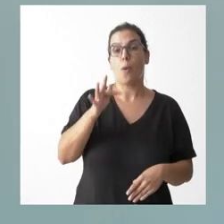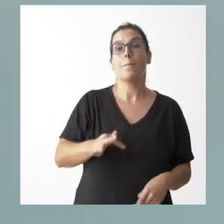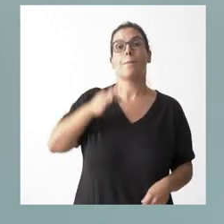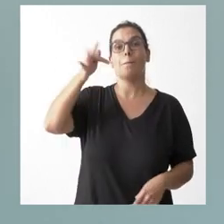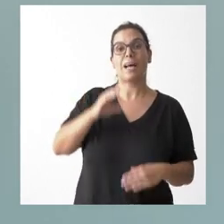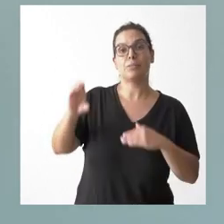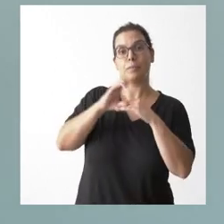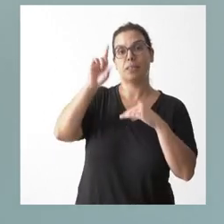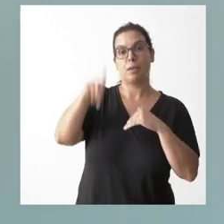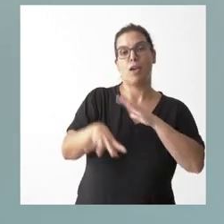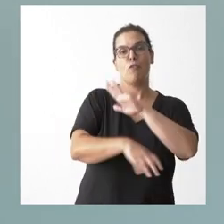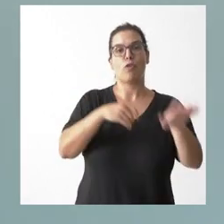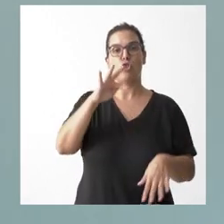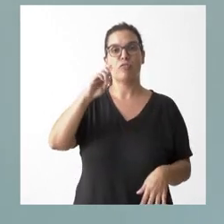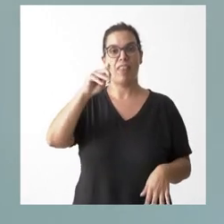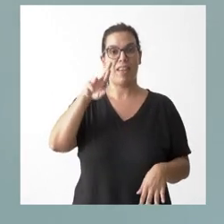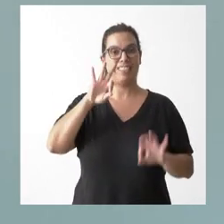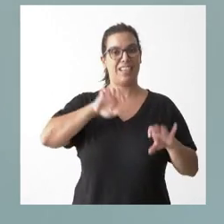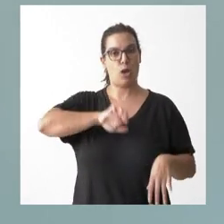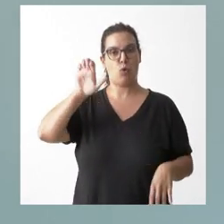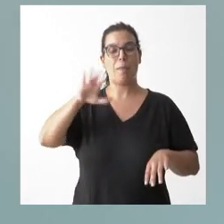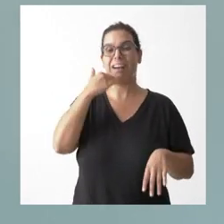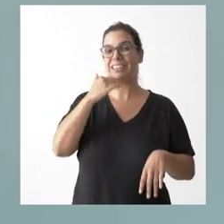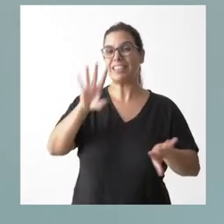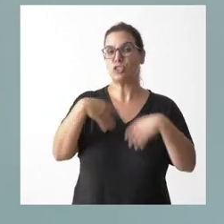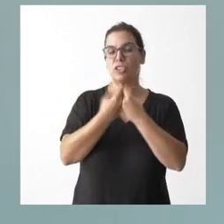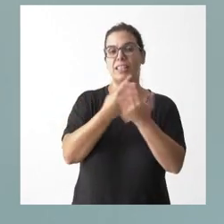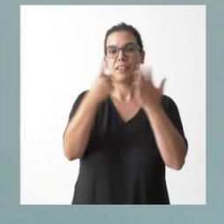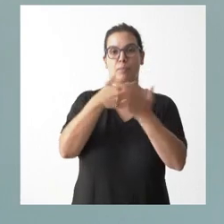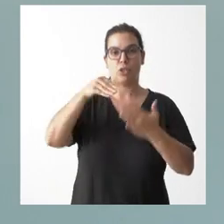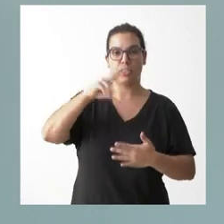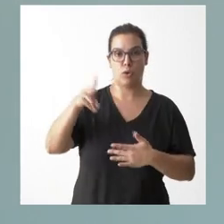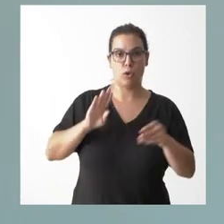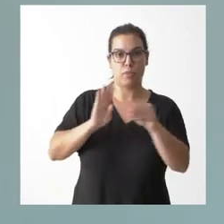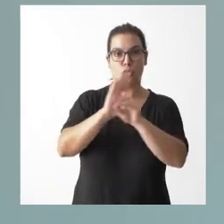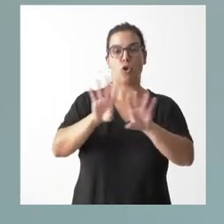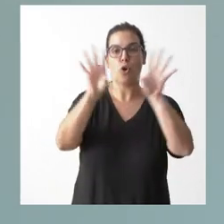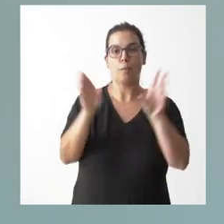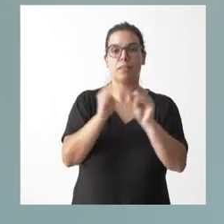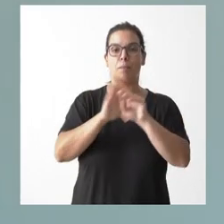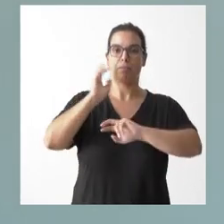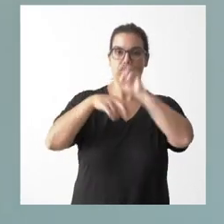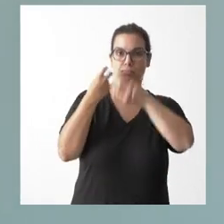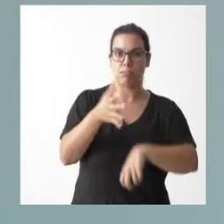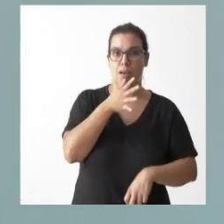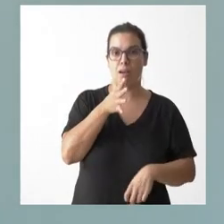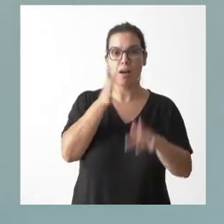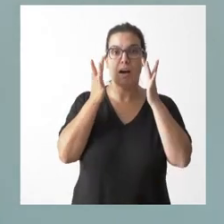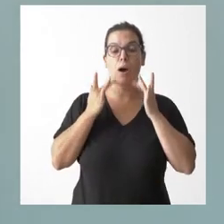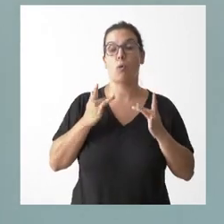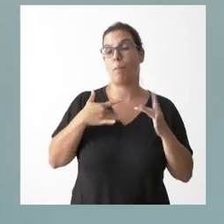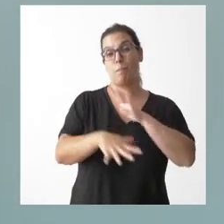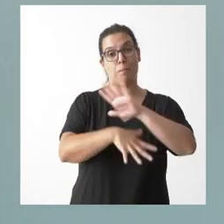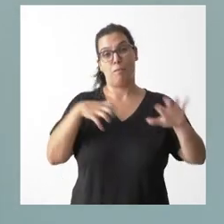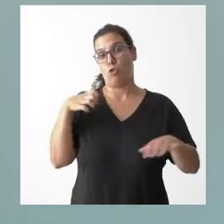de fondos FEDER hasta alcanzar prácticamente los 16 millones de euros de inversión. Como ven ustedes, la mayor parte de estos fondos son